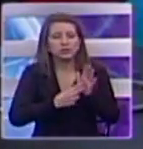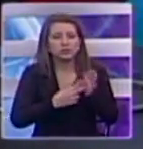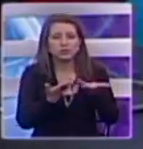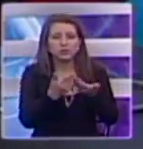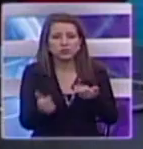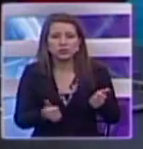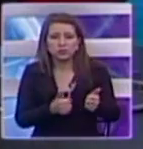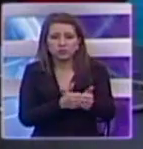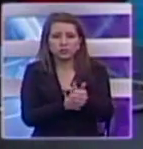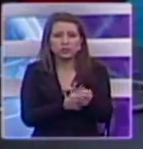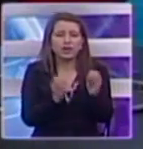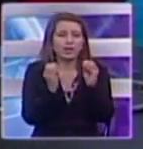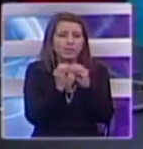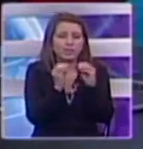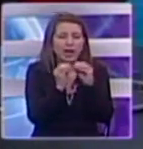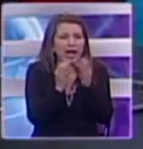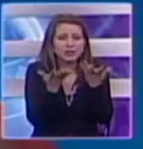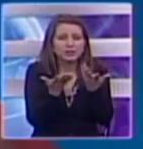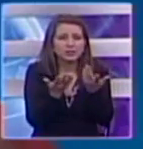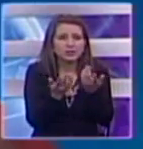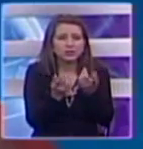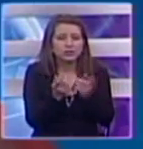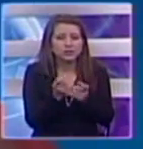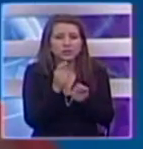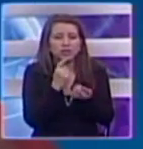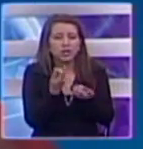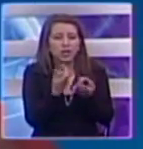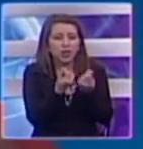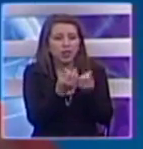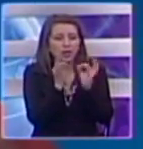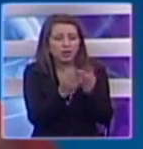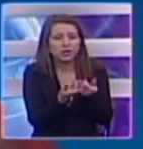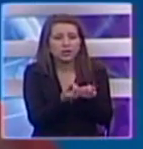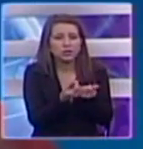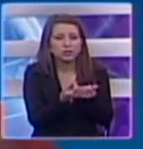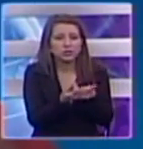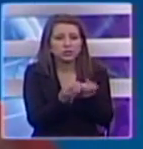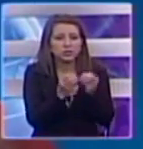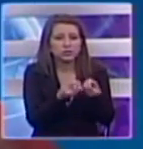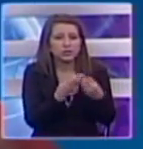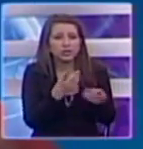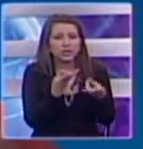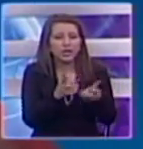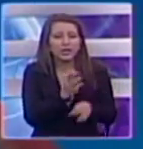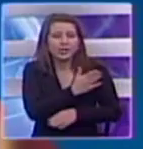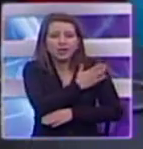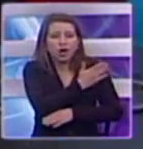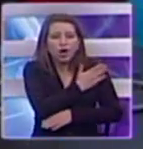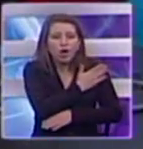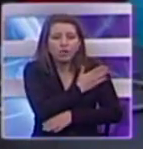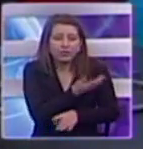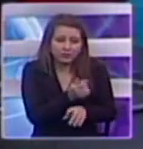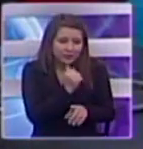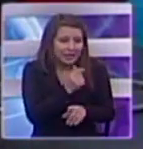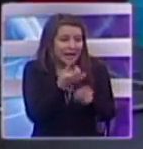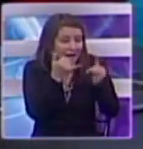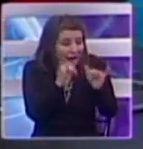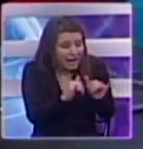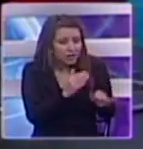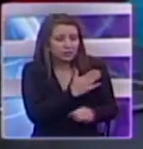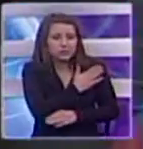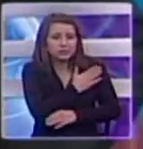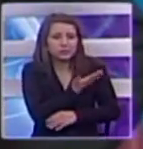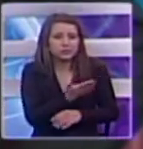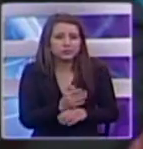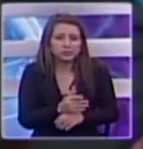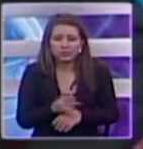detrás, más que en sí mismo el físico del dinero, hay confianza. ¿Y eso tiene es lo que haber confianza? ¿Y eso porque, es lo que no hay